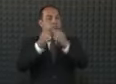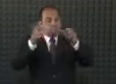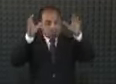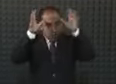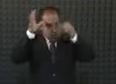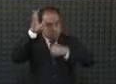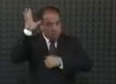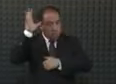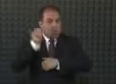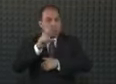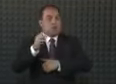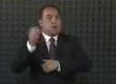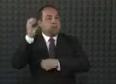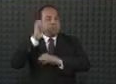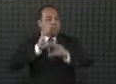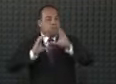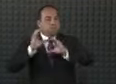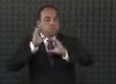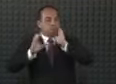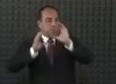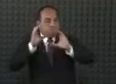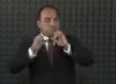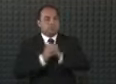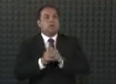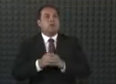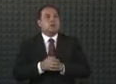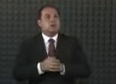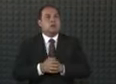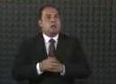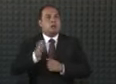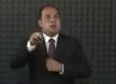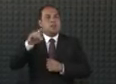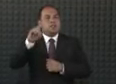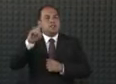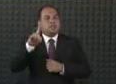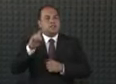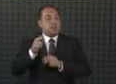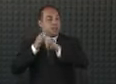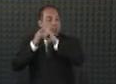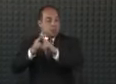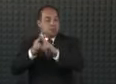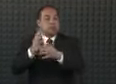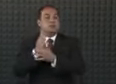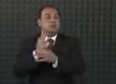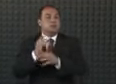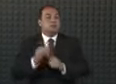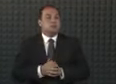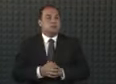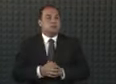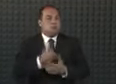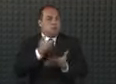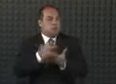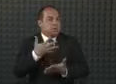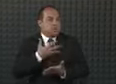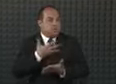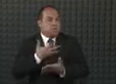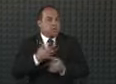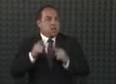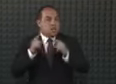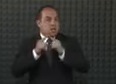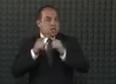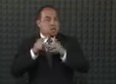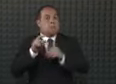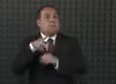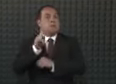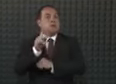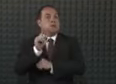la celebración en la Merced por el aniversario? Decían que solo iba a estar en iglesias, pero